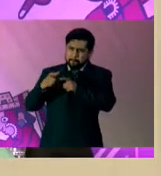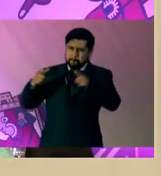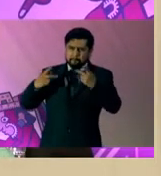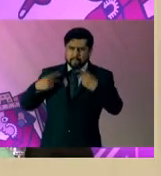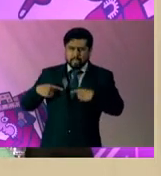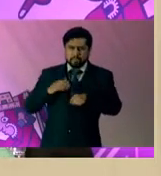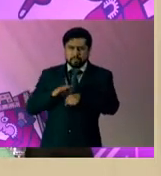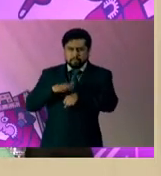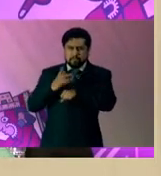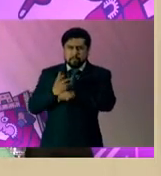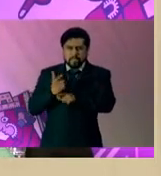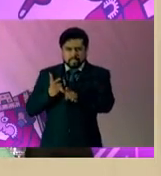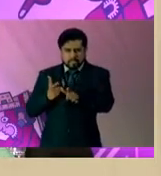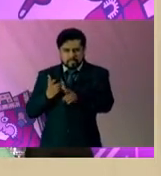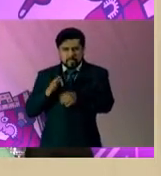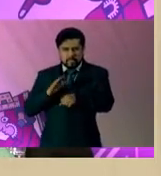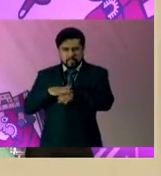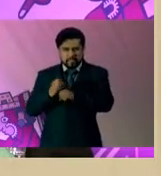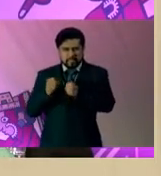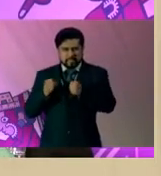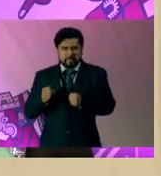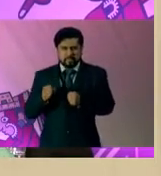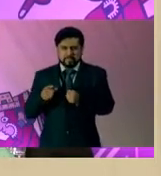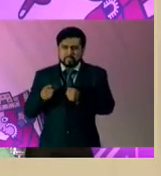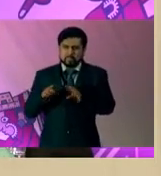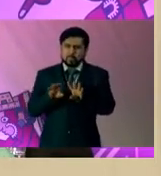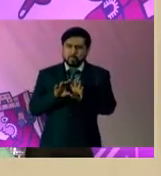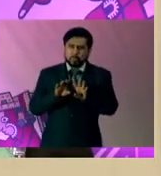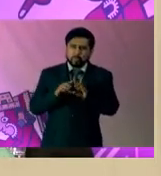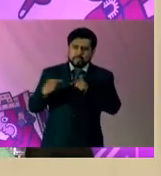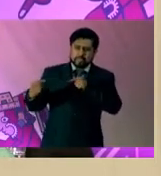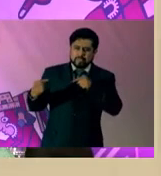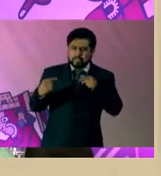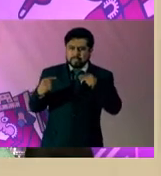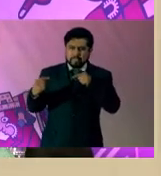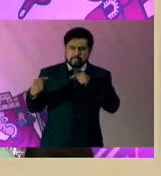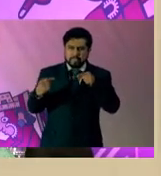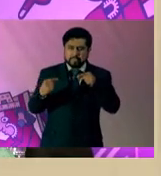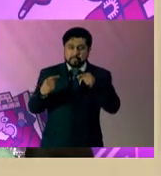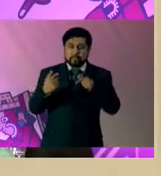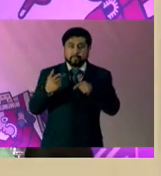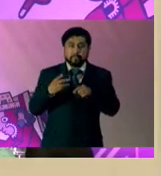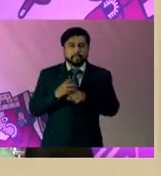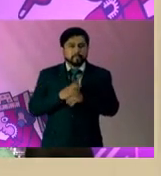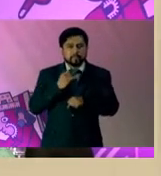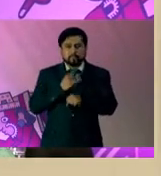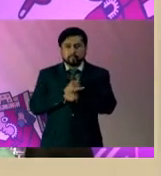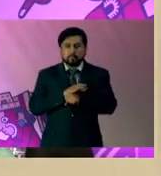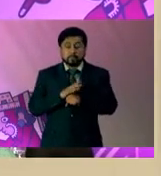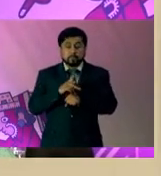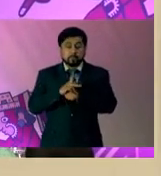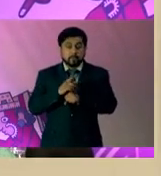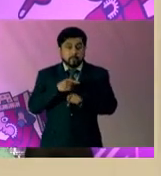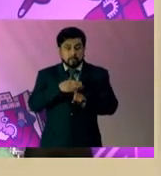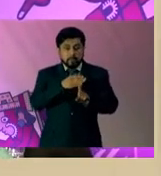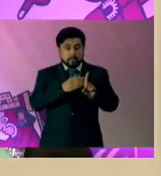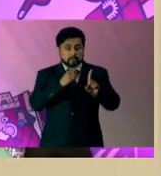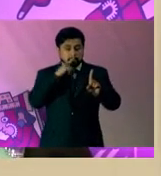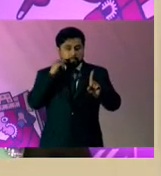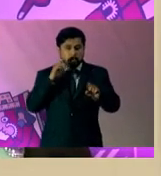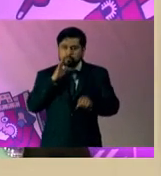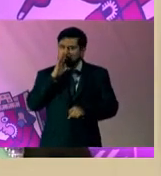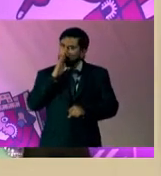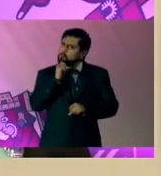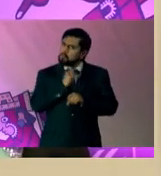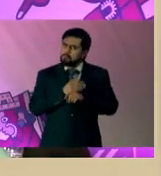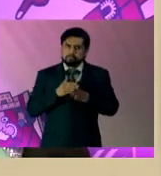recursos y como no es posible derrotarlo porque el arraigo